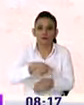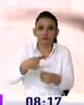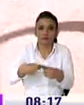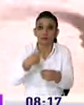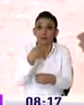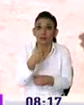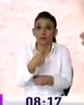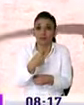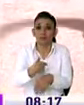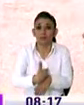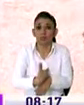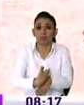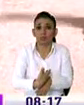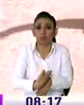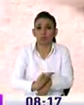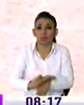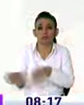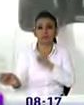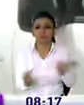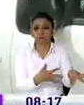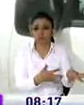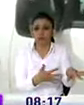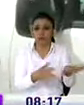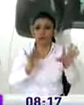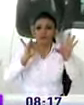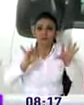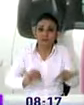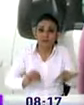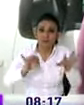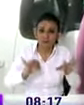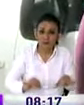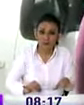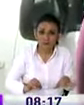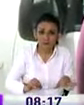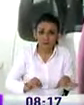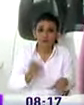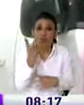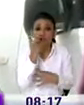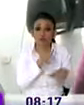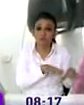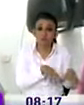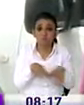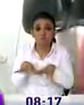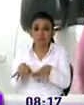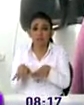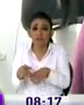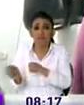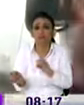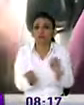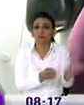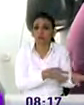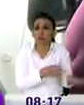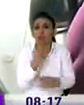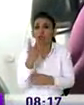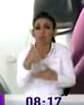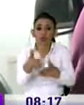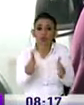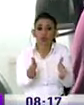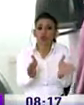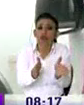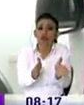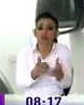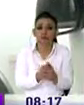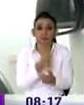ese tiempo han estado abandonados. Lo que sucede es que los animalitos de aquí pasan solos, nadie